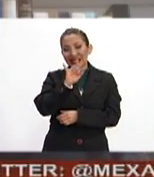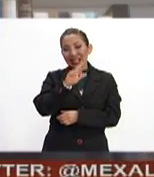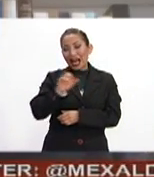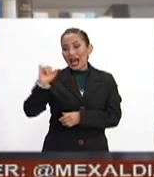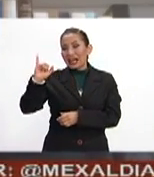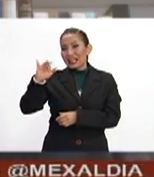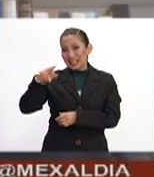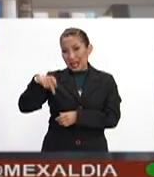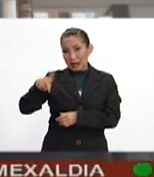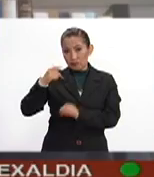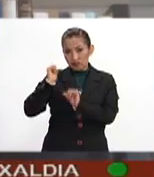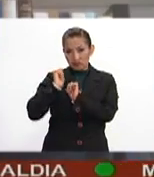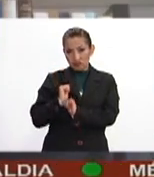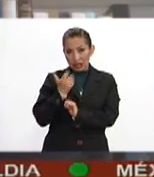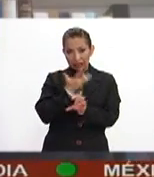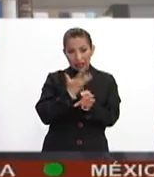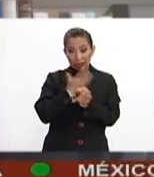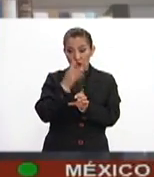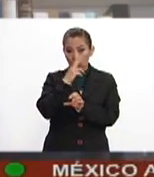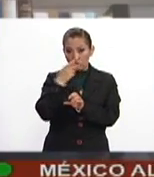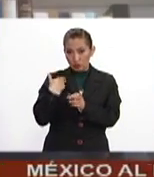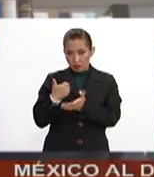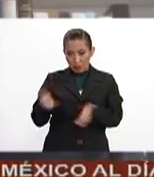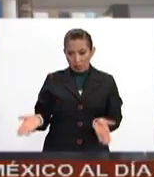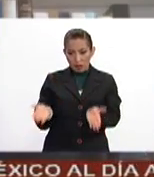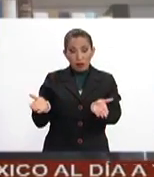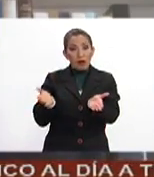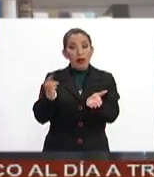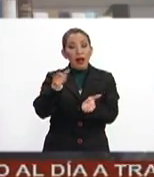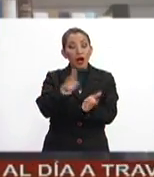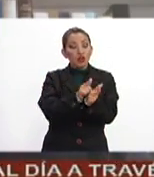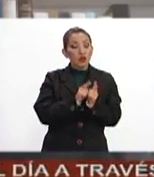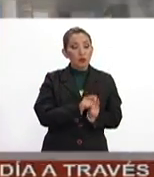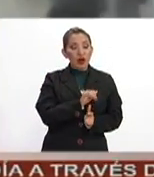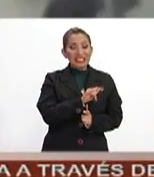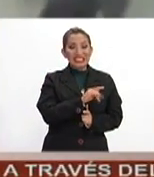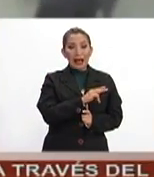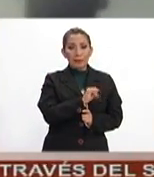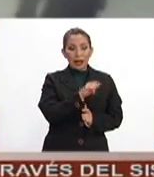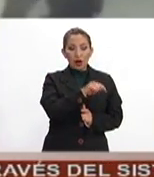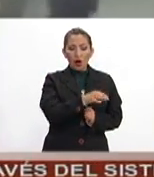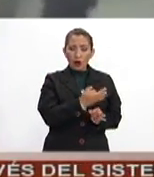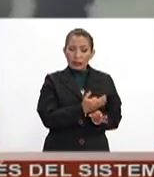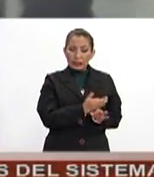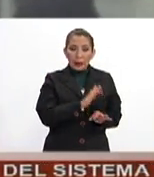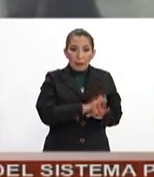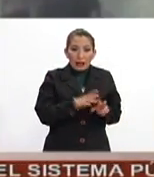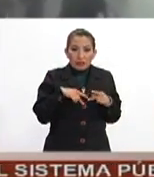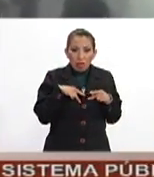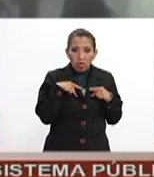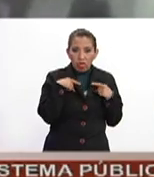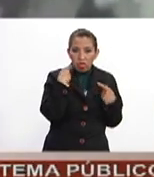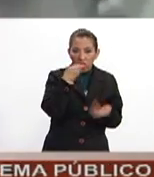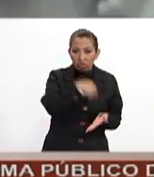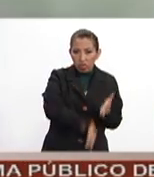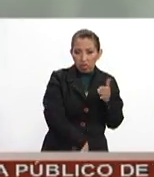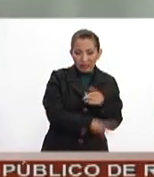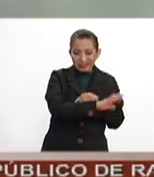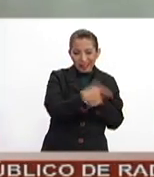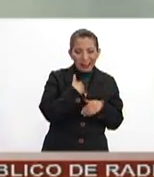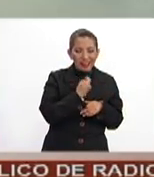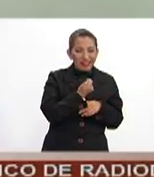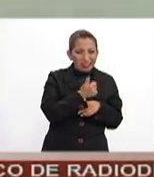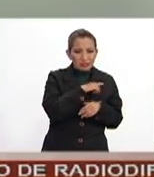Irak, encabezada por los Estados Unidos y por Rusia, en este momento el Estado Islámico se encuentre en su punto más débil, es decir, en